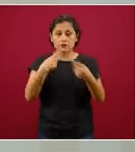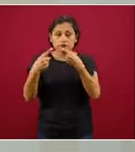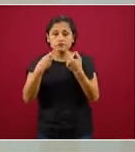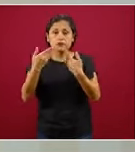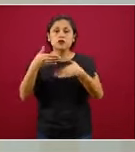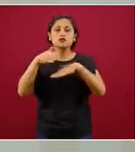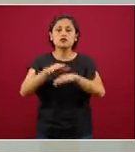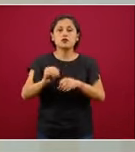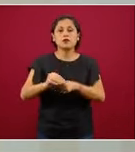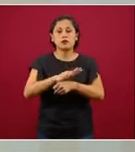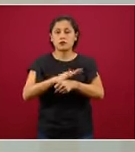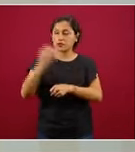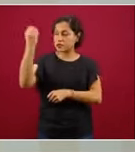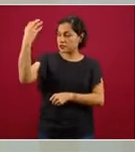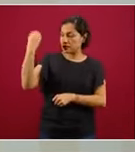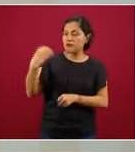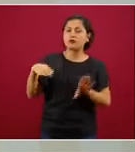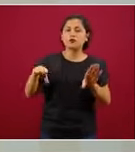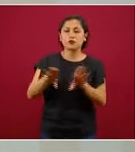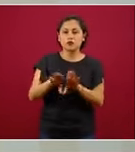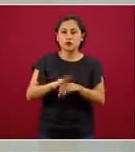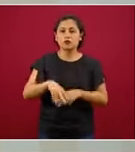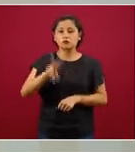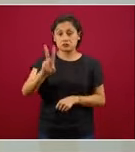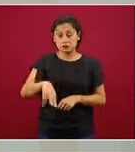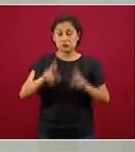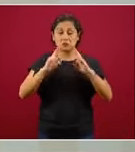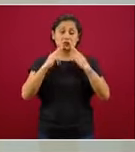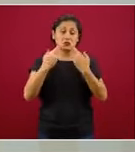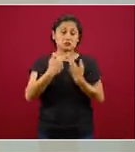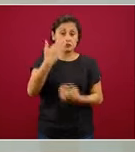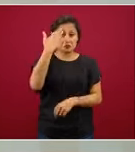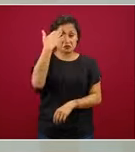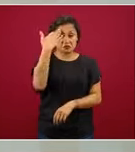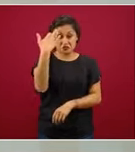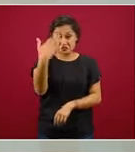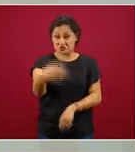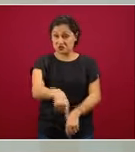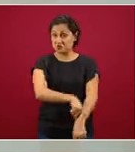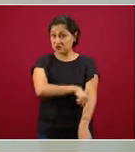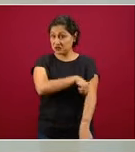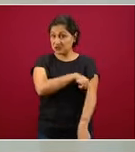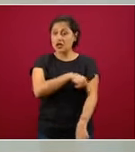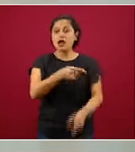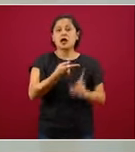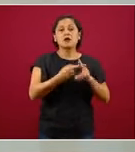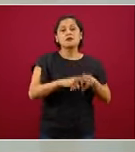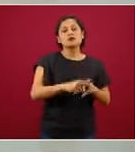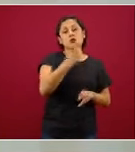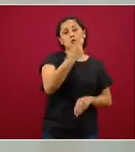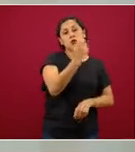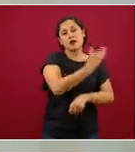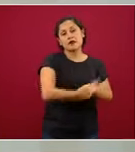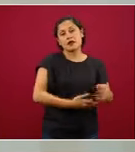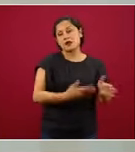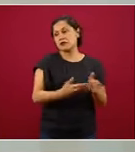y el semáforo. Fue una reunión larga, hoy fue bastante larga, empezó a la 1 de la tarde,